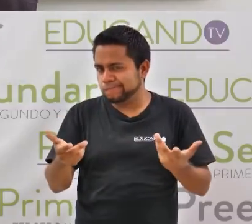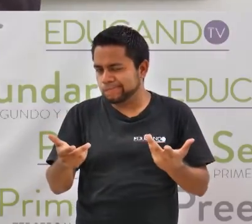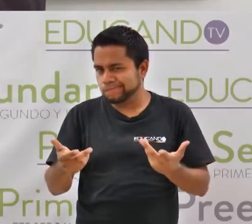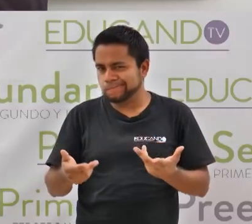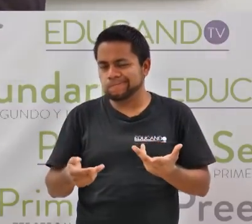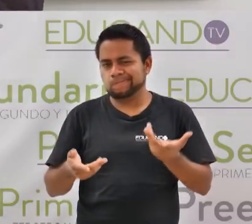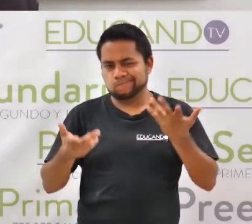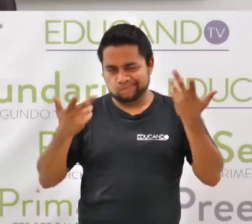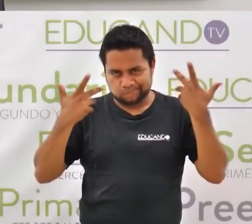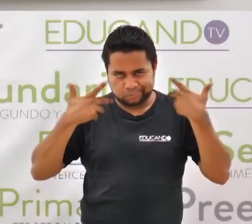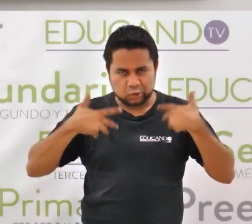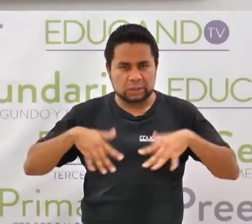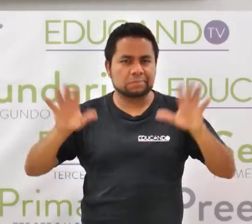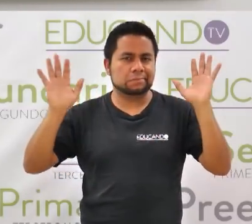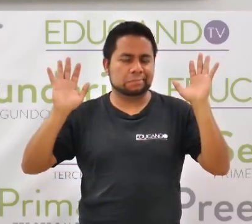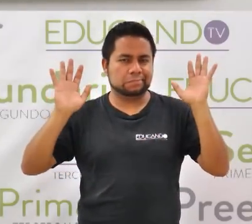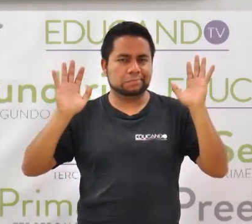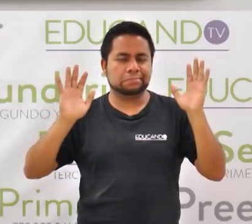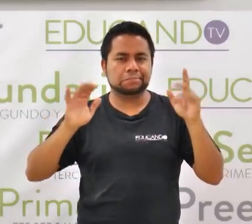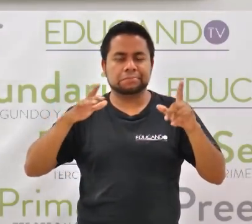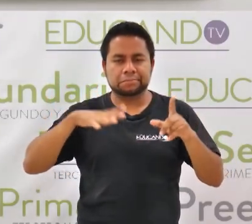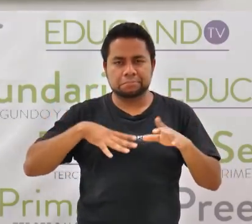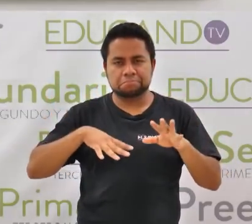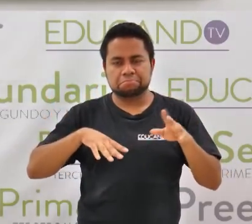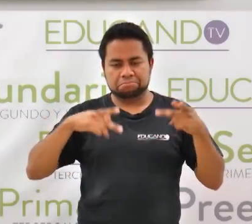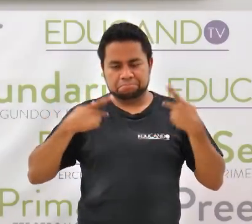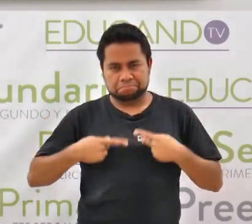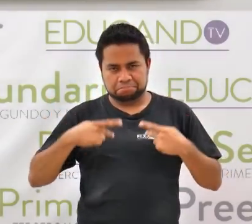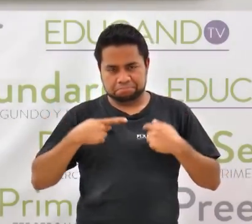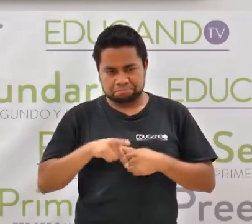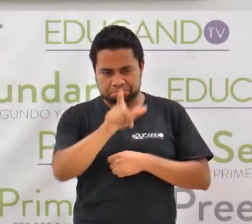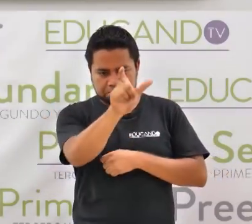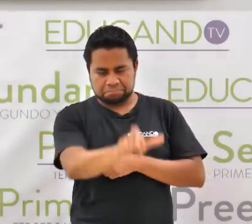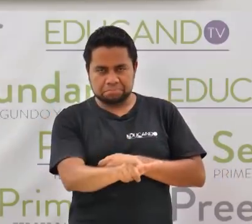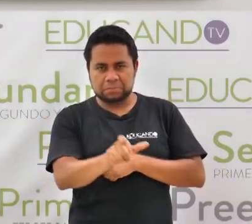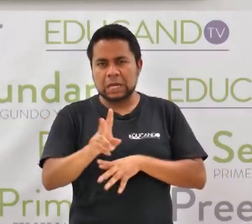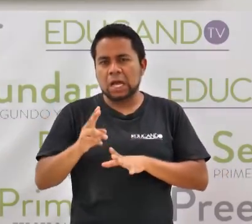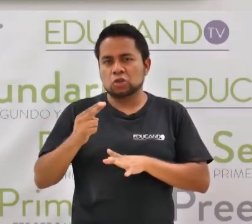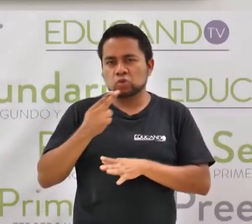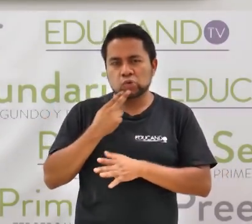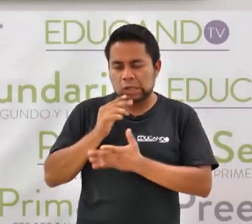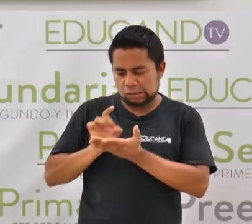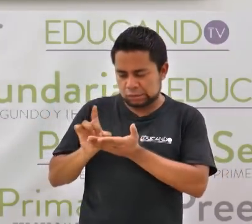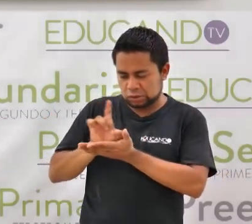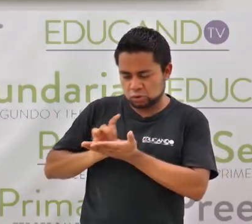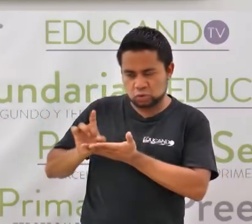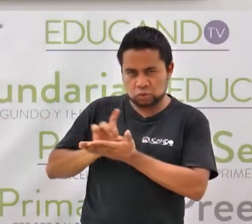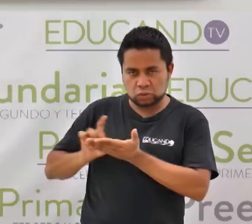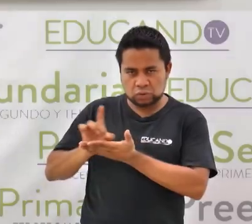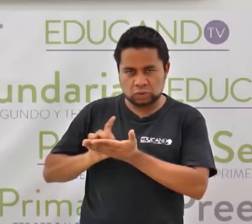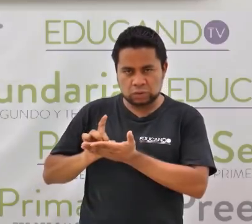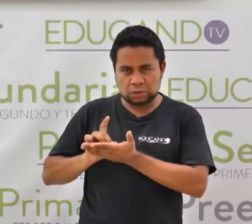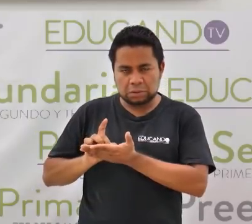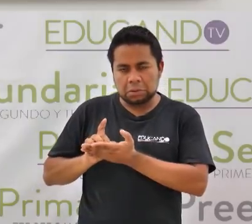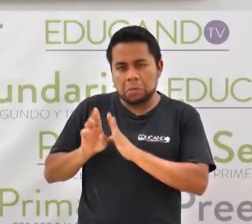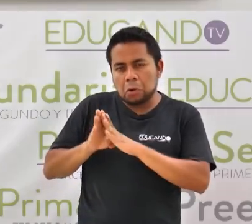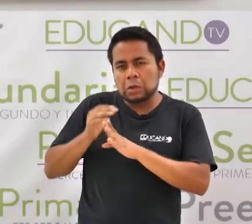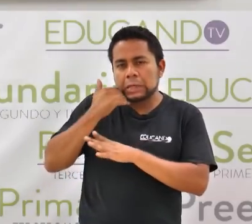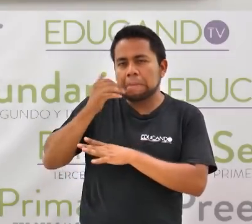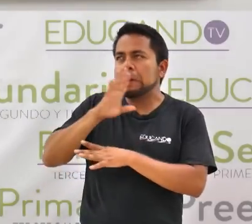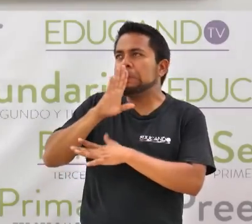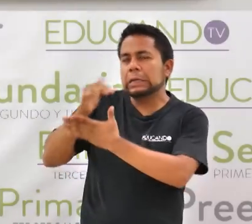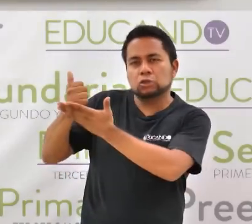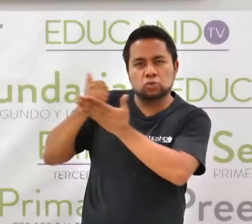Bueno, supongamos que hay un personaje que utiliza drogas y que quiere que su mamá lo